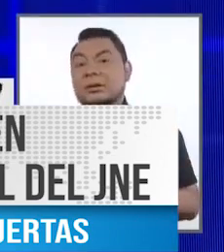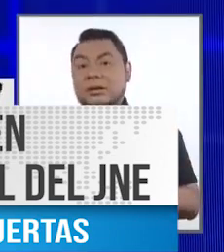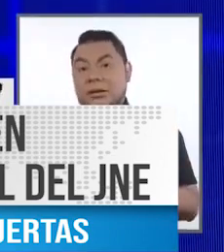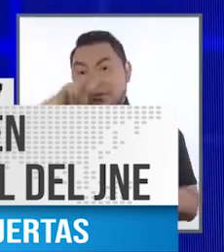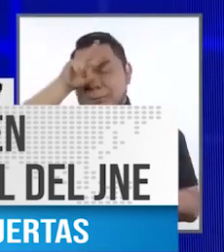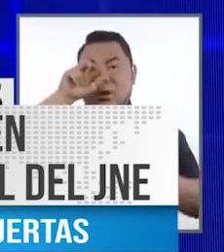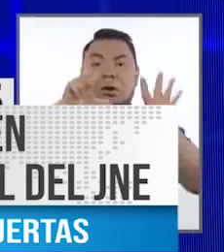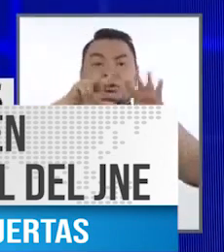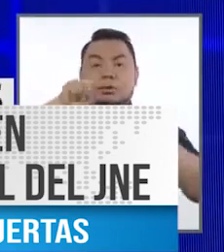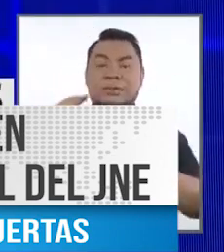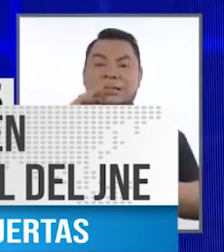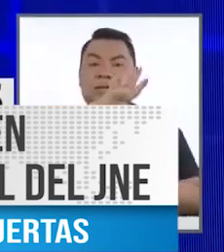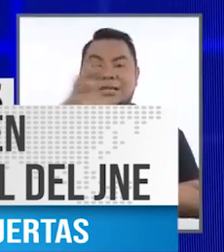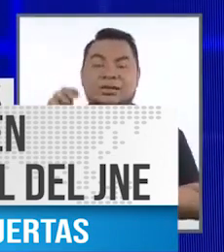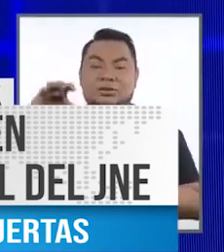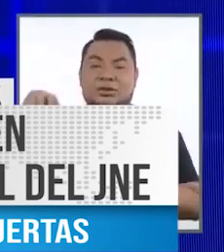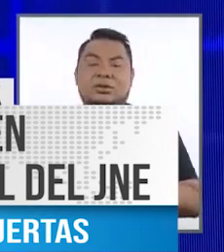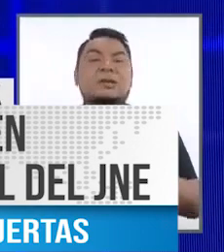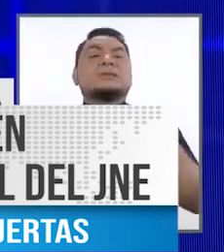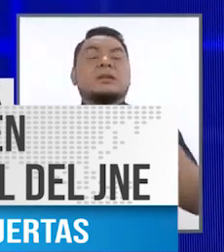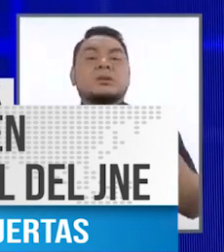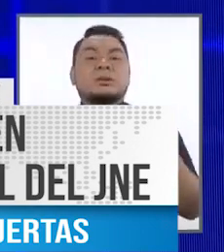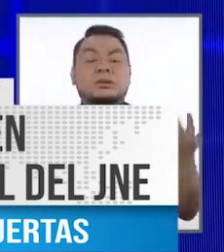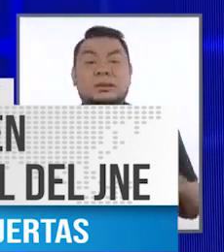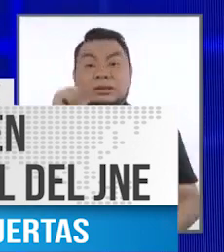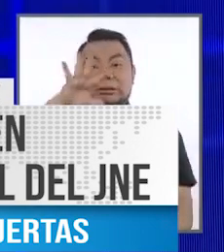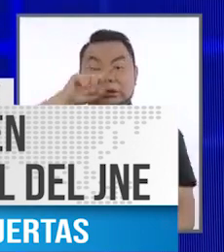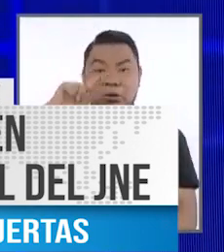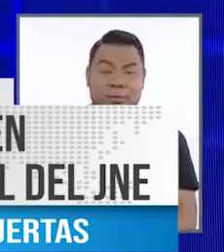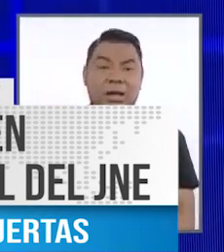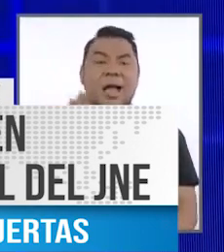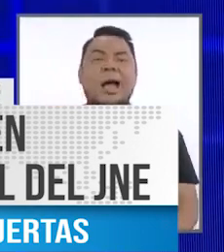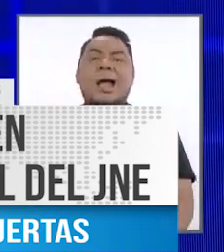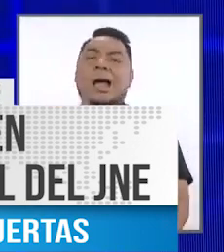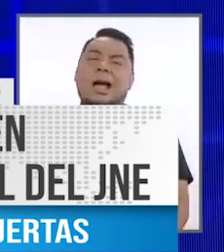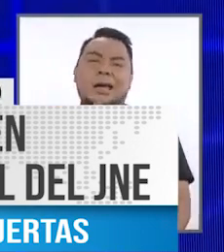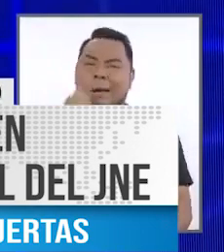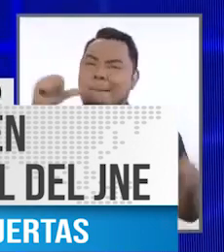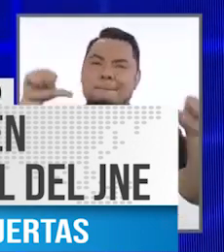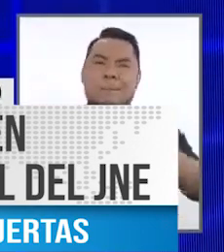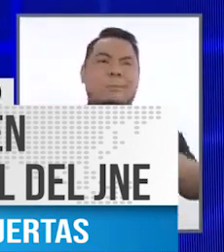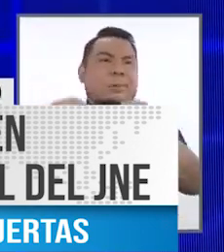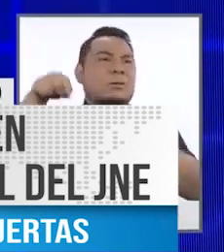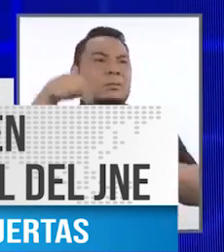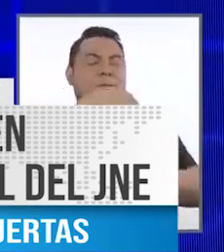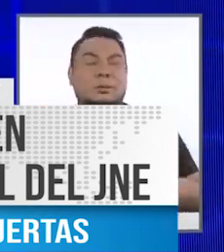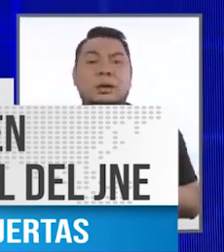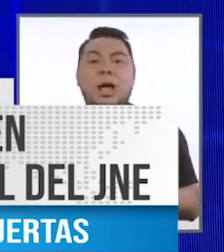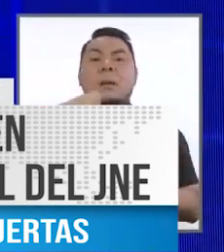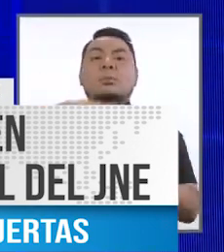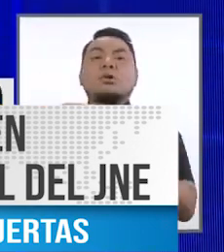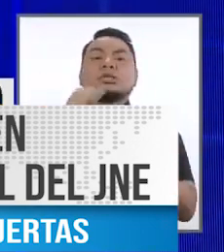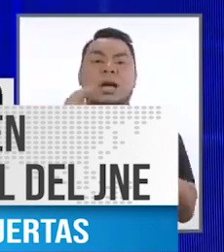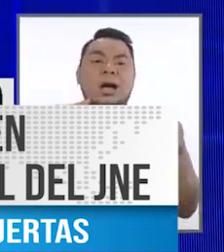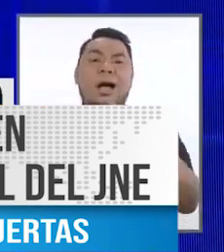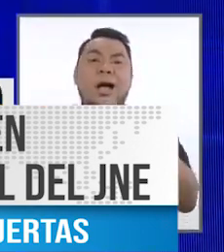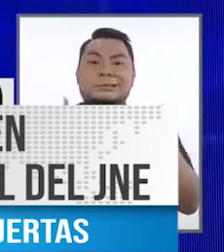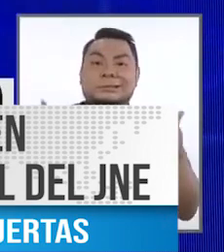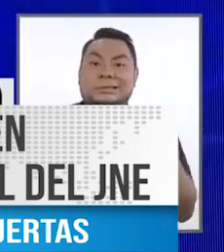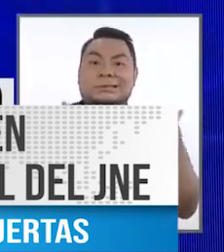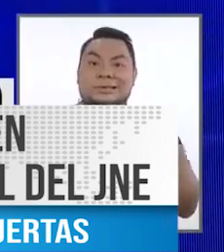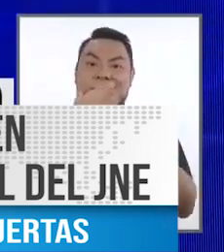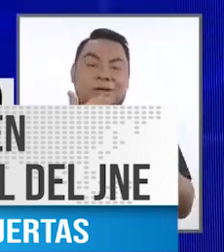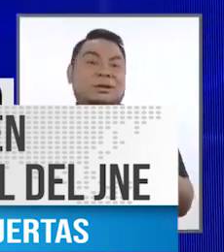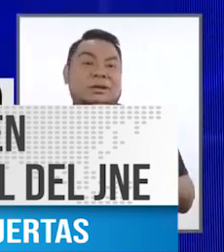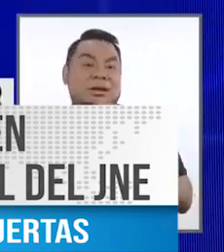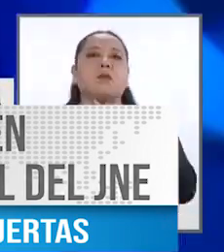Además, en el pilar anticorrupción, Daniel Salaverry manifestó que se deben erradicar puestos de confianza y deben ser